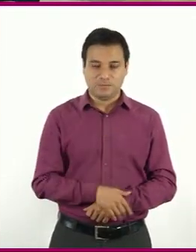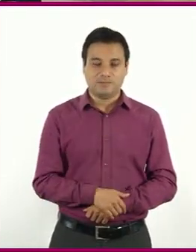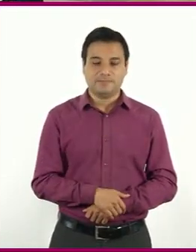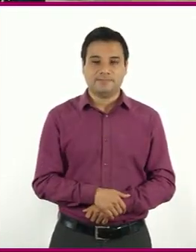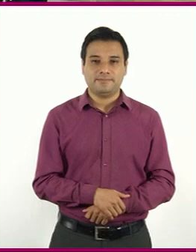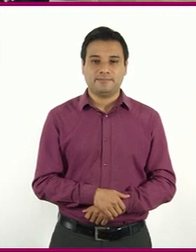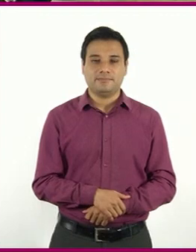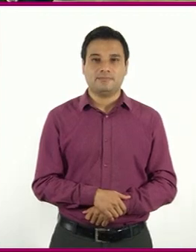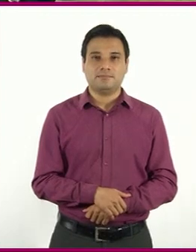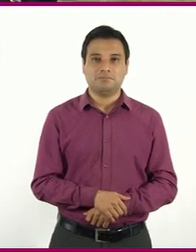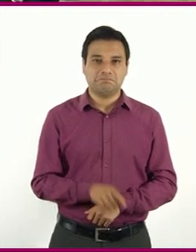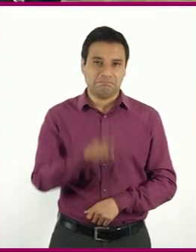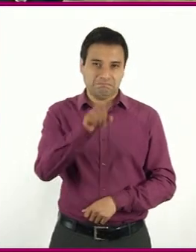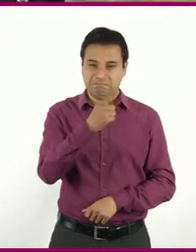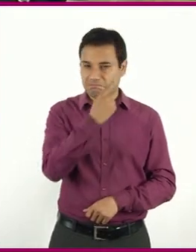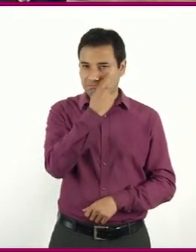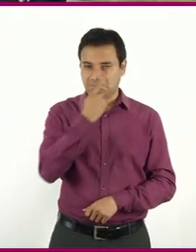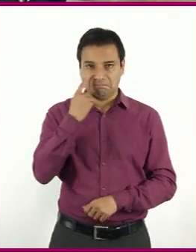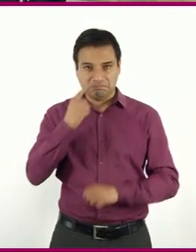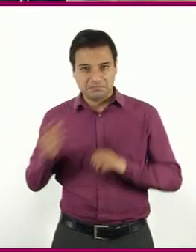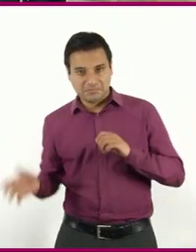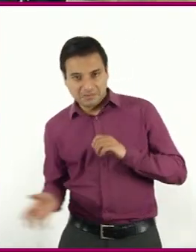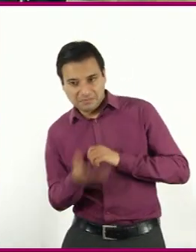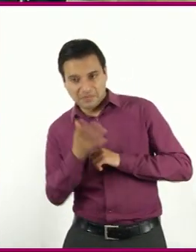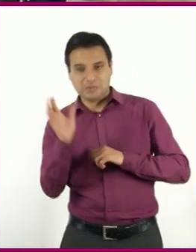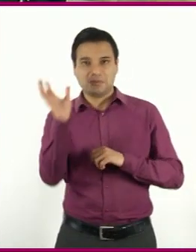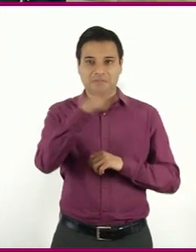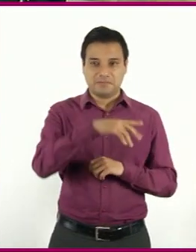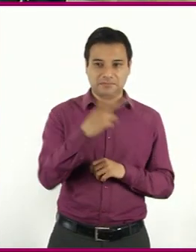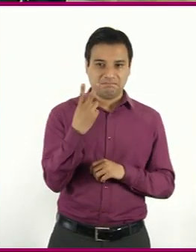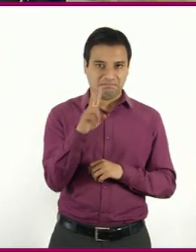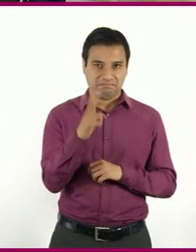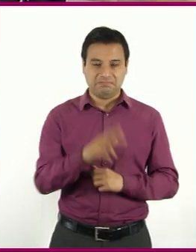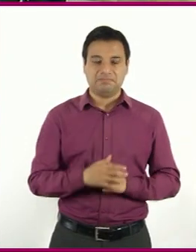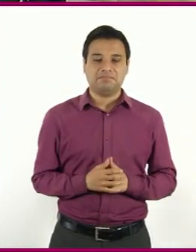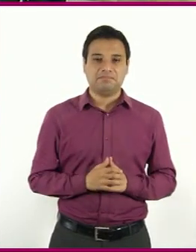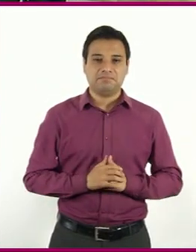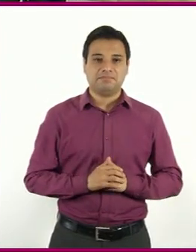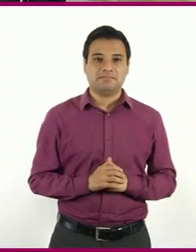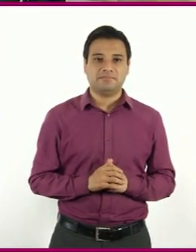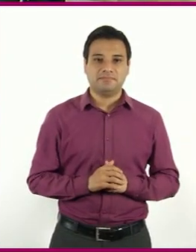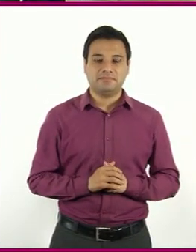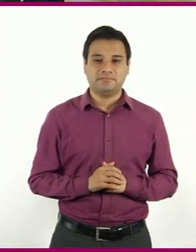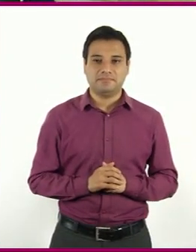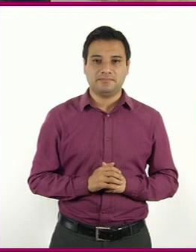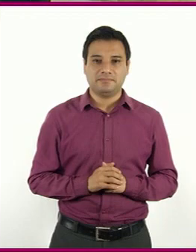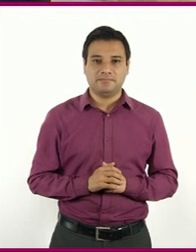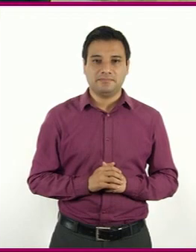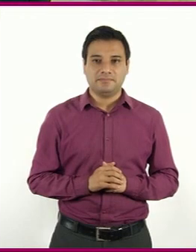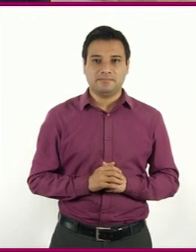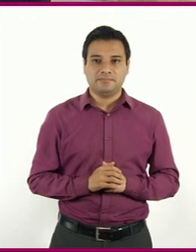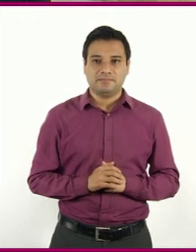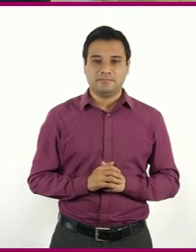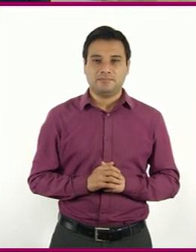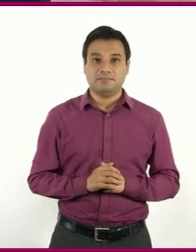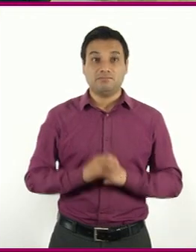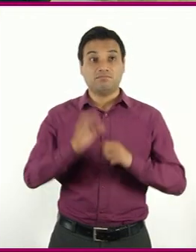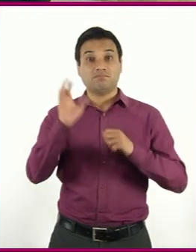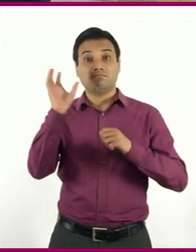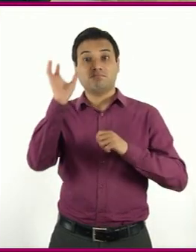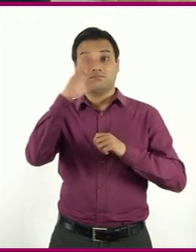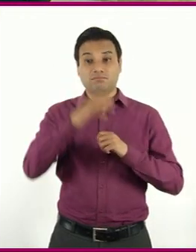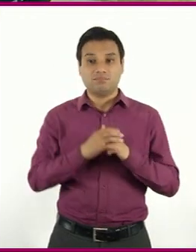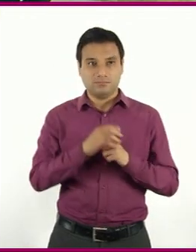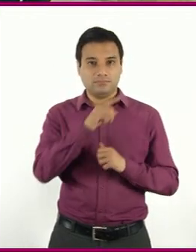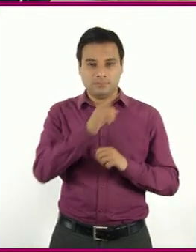¿Usted elige por abajo o por arriba, profesor? Ya lo cambié por abajo. Abajo, por arriba. La sí, o sea, si yo la lanzo por arriba, él me la regresa